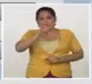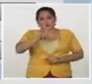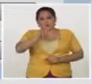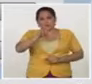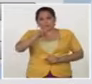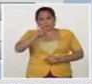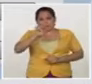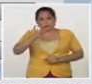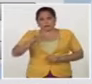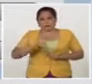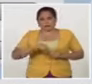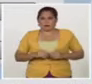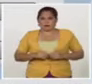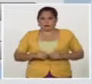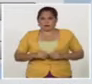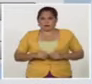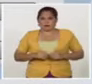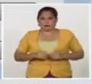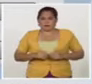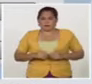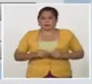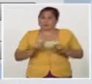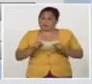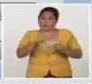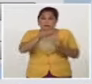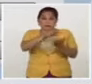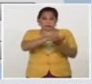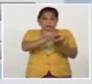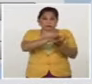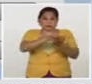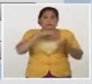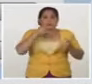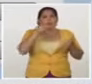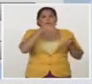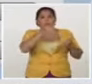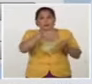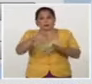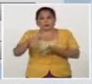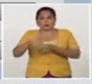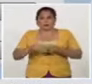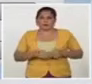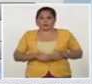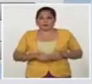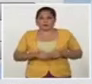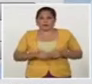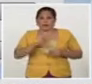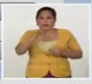17.903.336, y un número acumulado de fallecidos ya de